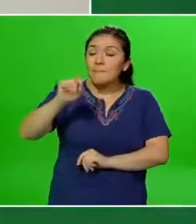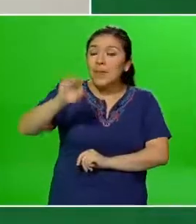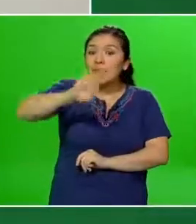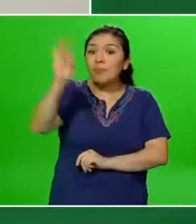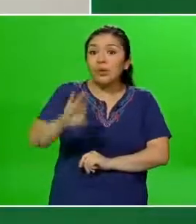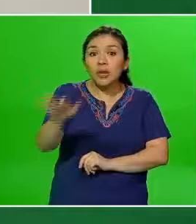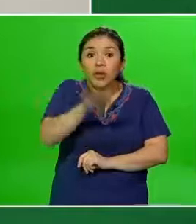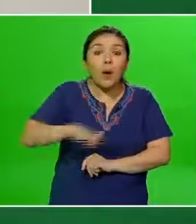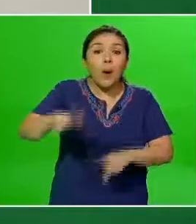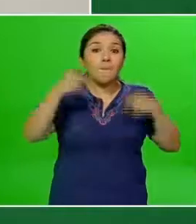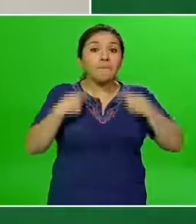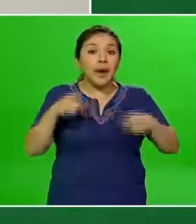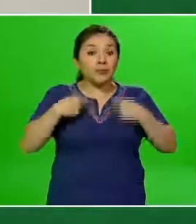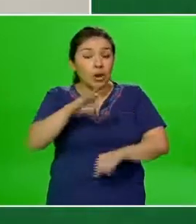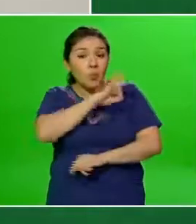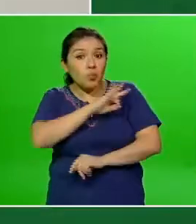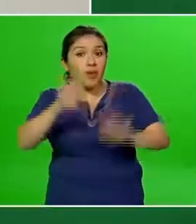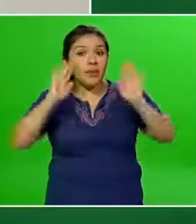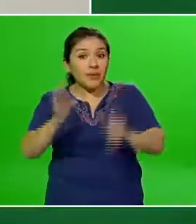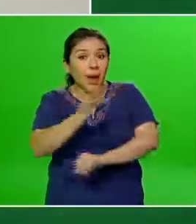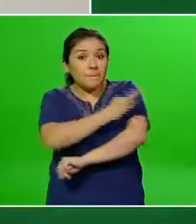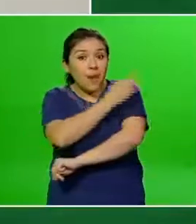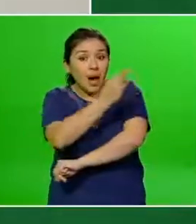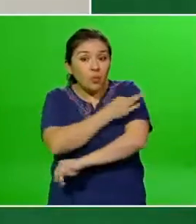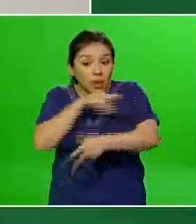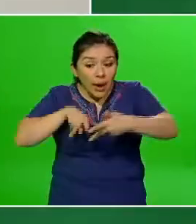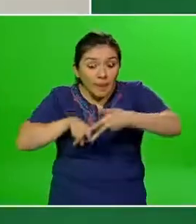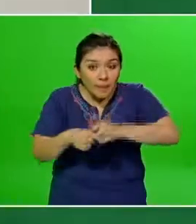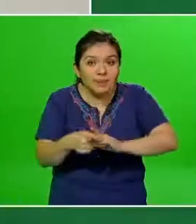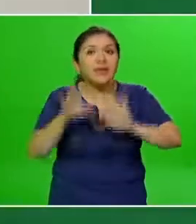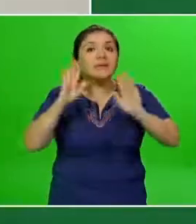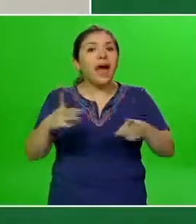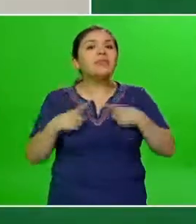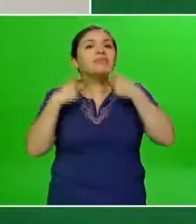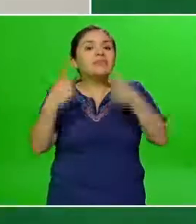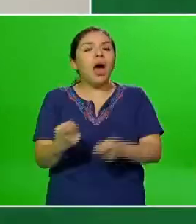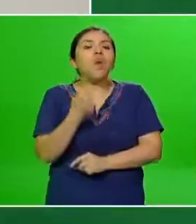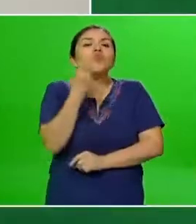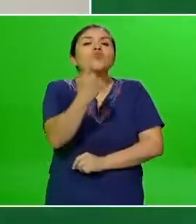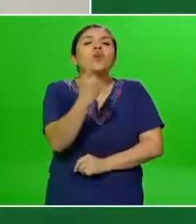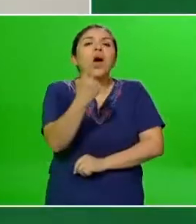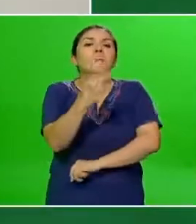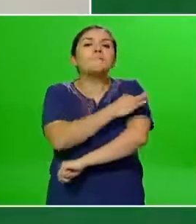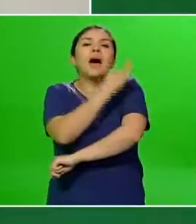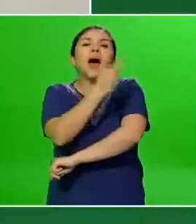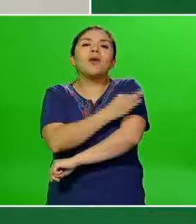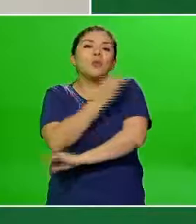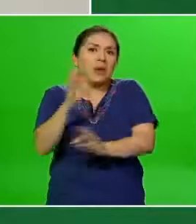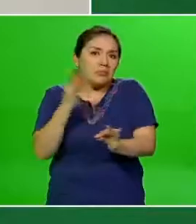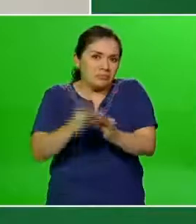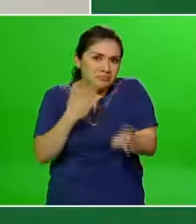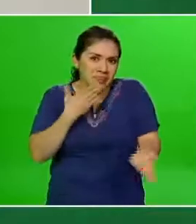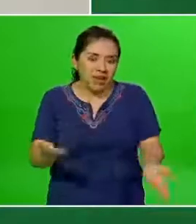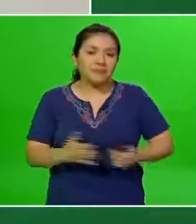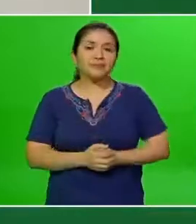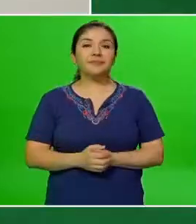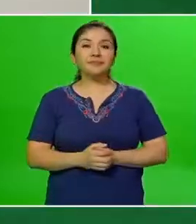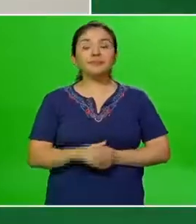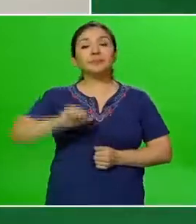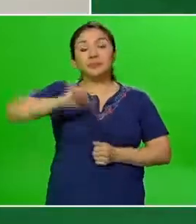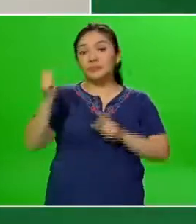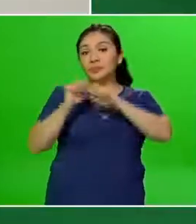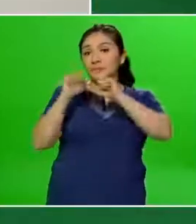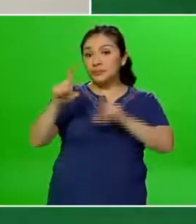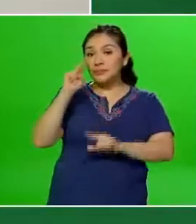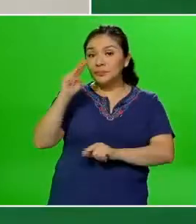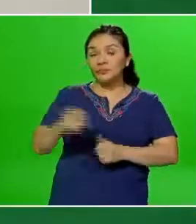población que puede recibir en este momento una vacuna ya haya recibido al menos una dosis de la misma. Si vemos la siguiente